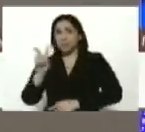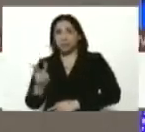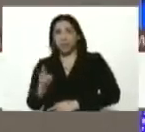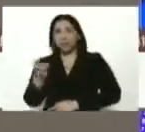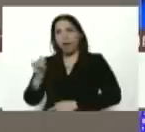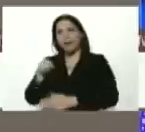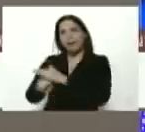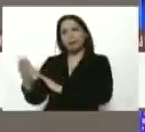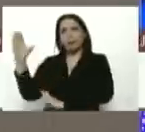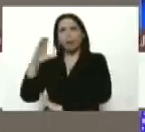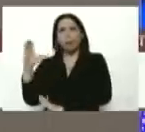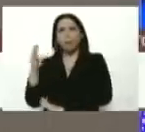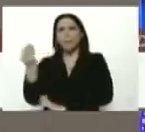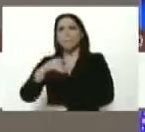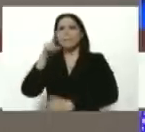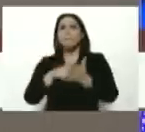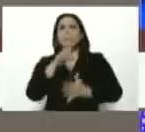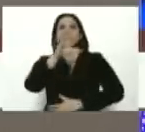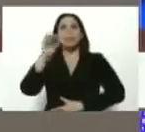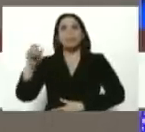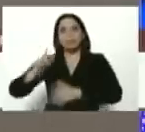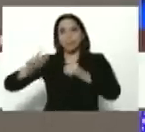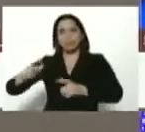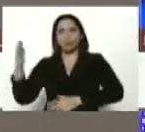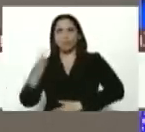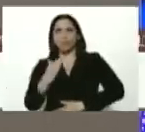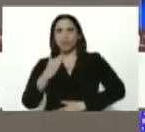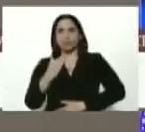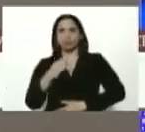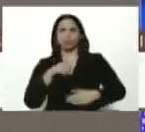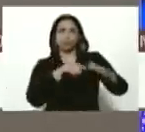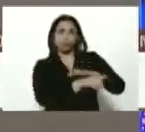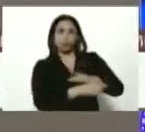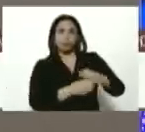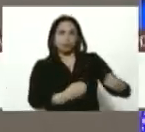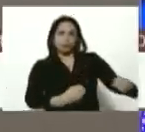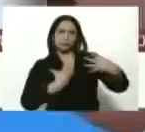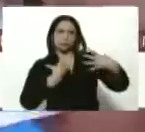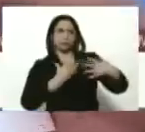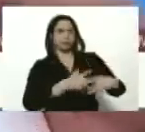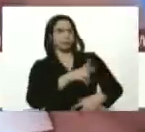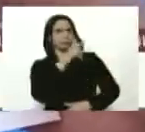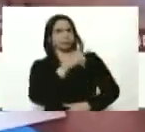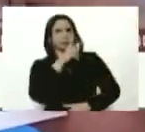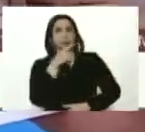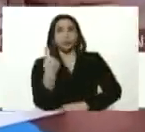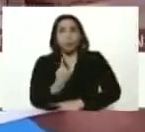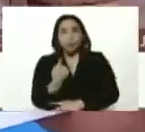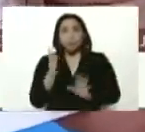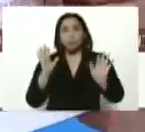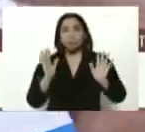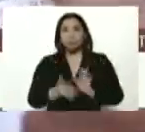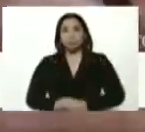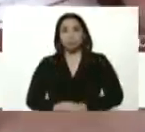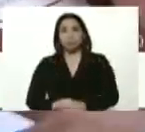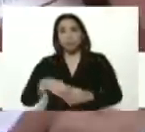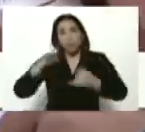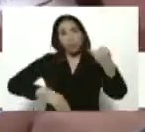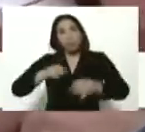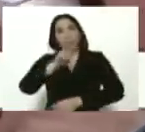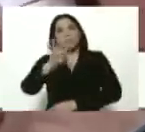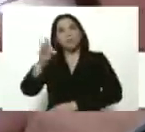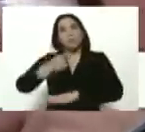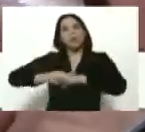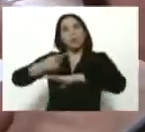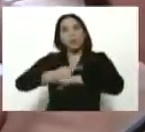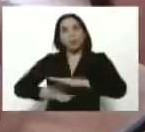allí son más de 1.500 los que ingresan con una infección? Si solamente en las últimas 24